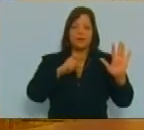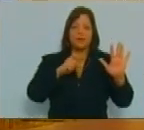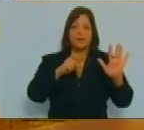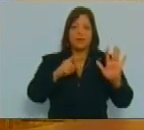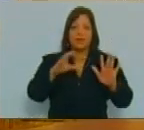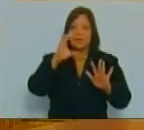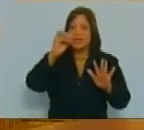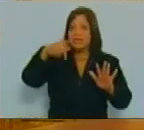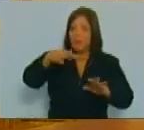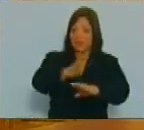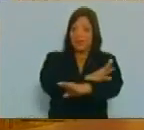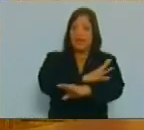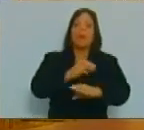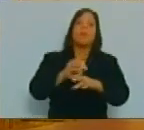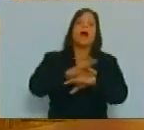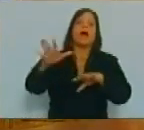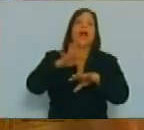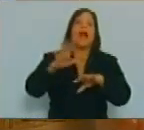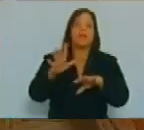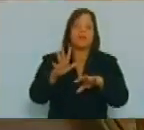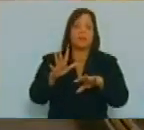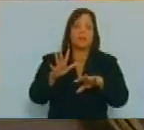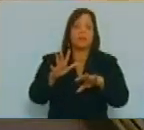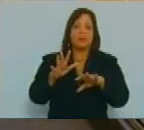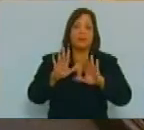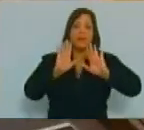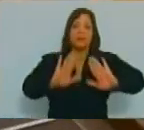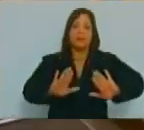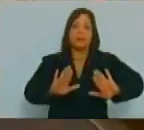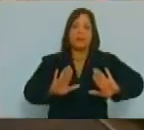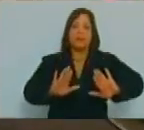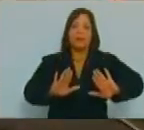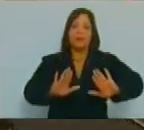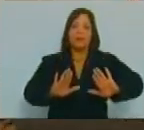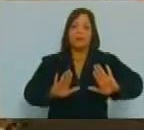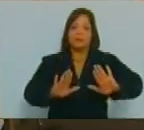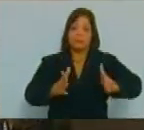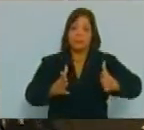seis cpc de los delitos más graves para que no se detenga las investigaciones menores